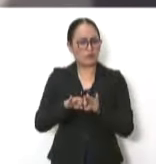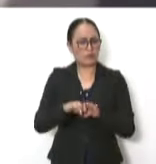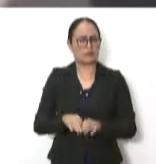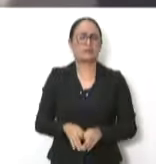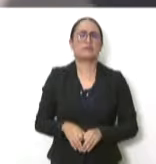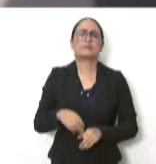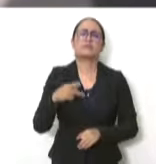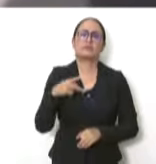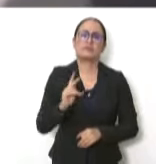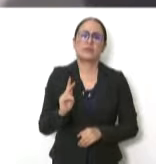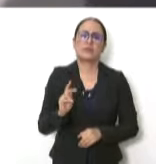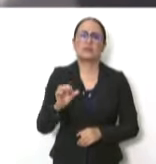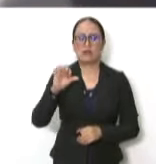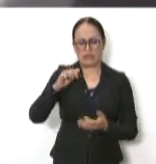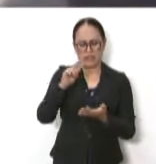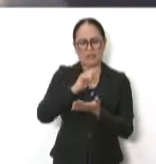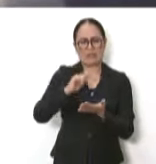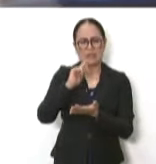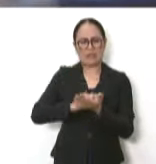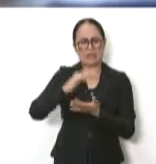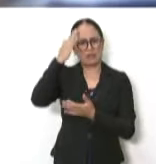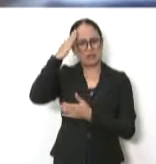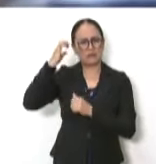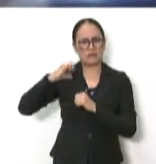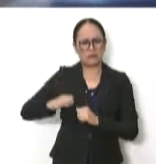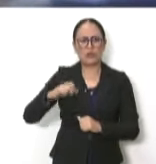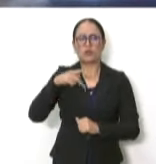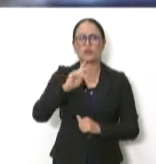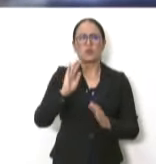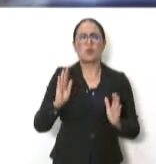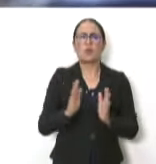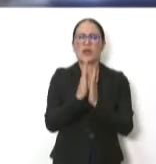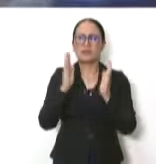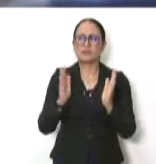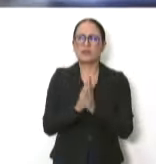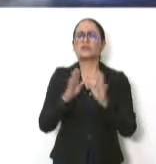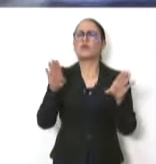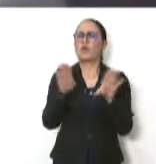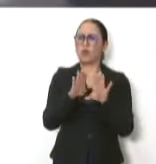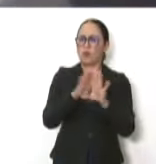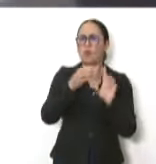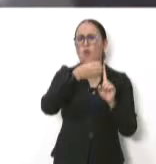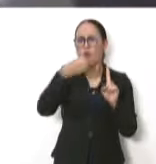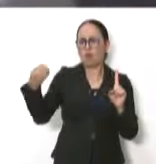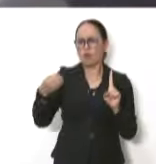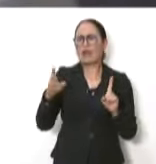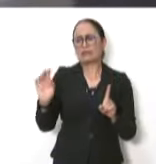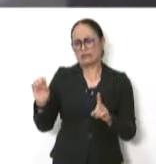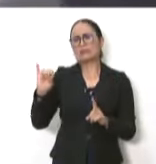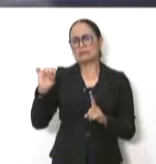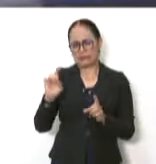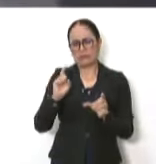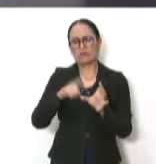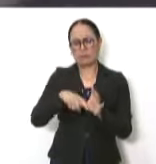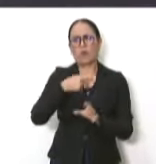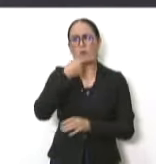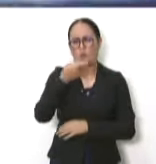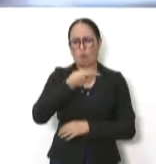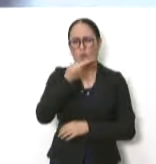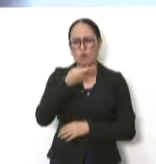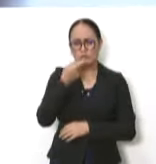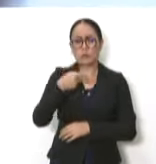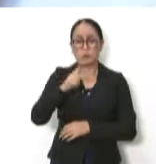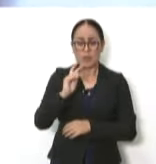caso, lo que la ley general estableció fue su participación y, como ya se dijo, con voz, pero sin voto. En el caso de las